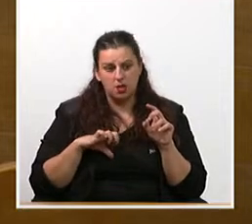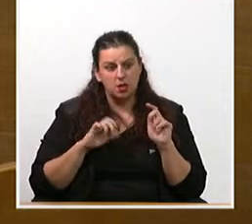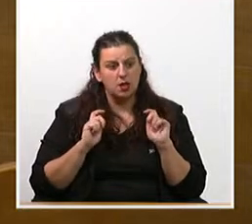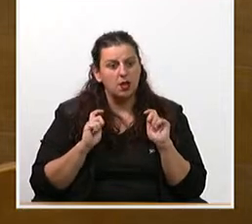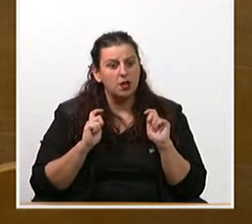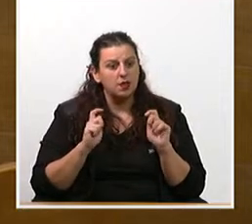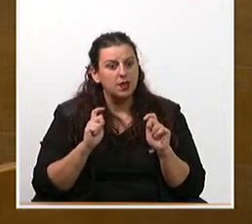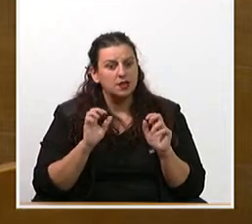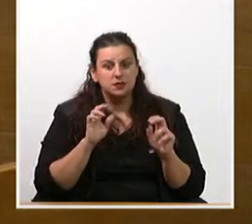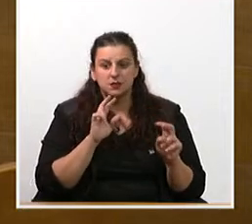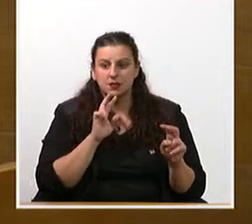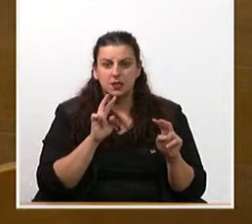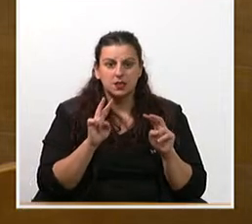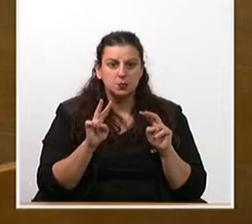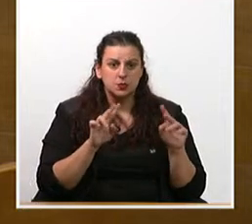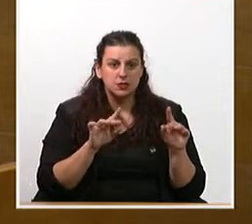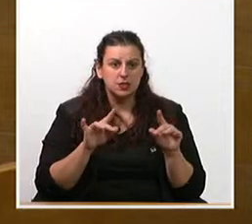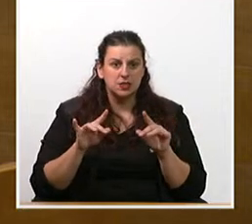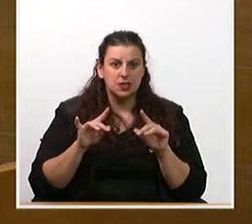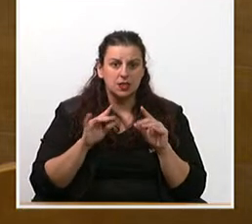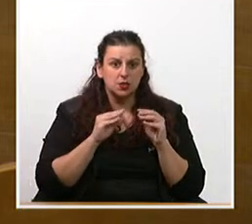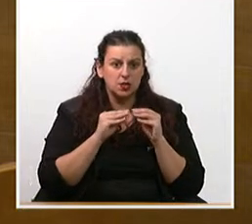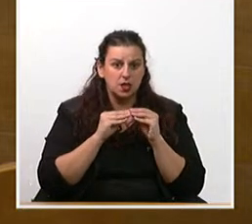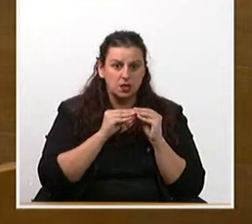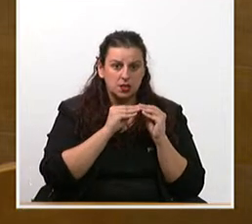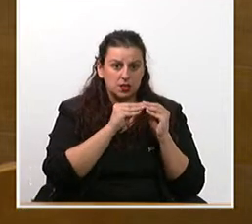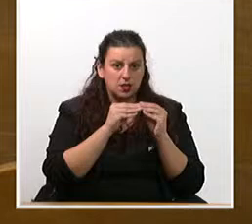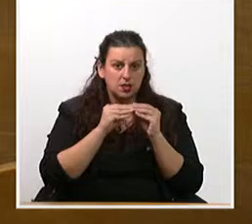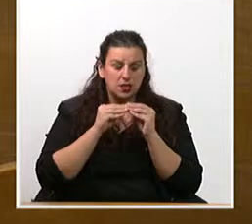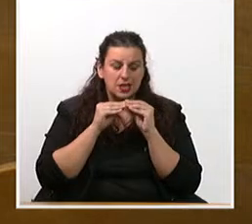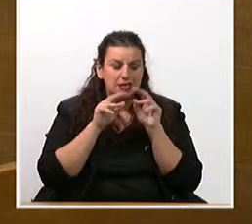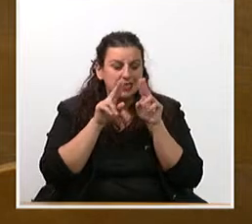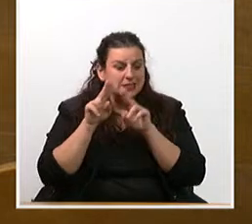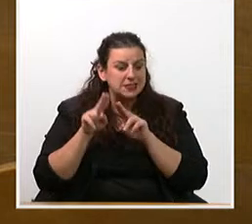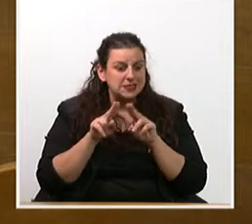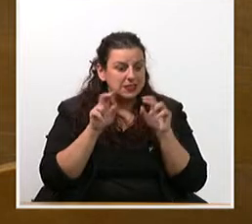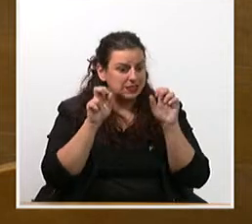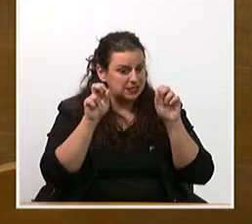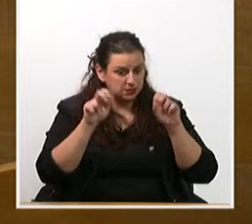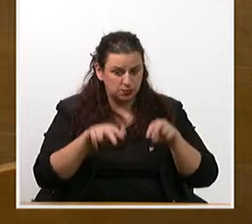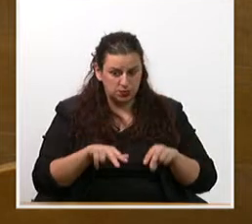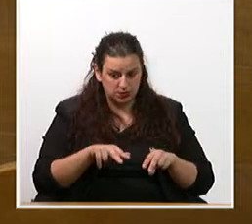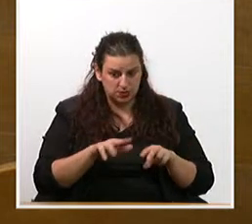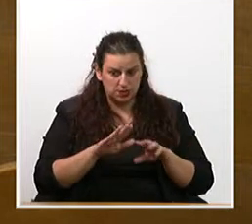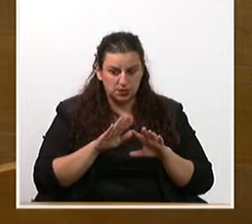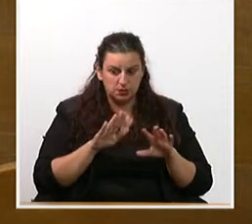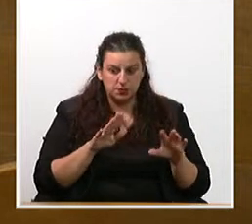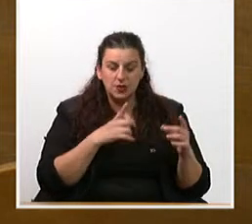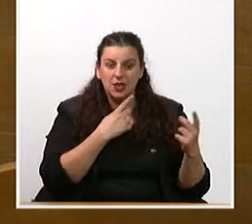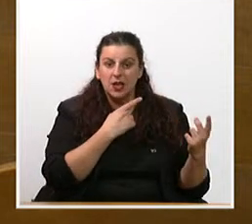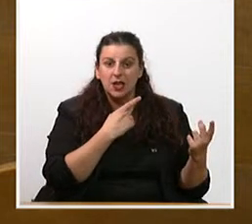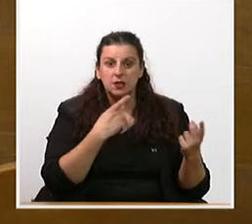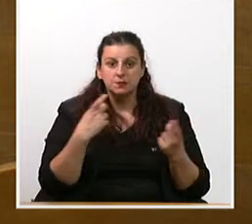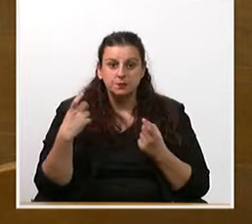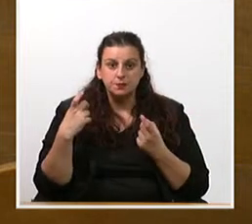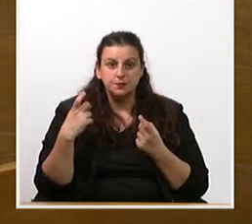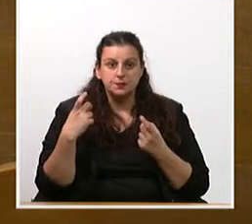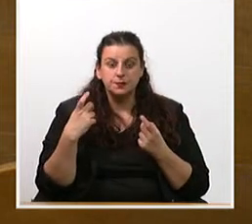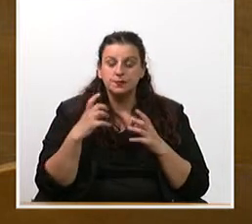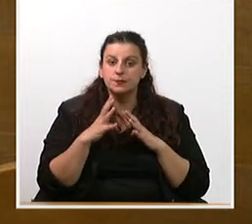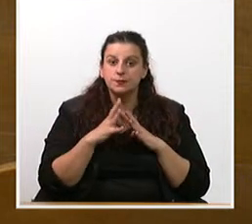una respuesta territorial homogénea y sin sectarismos como ustedes a las necesidades de